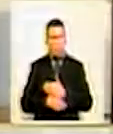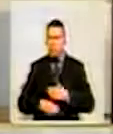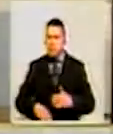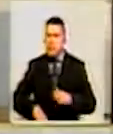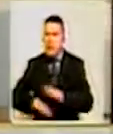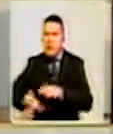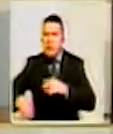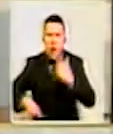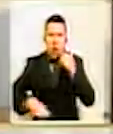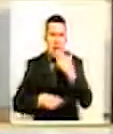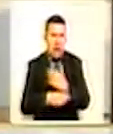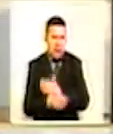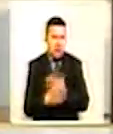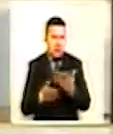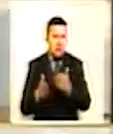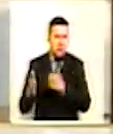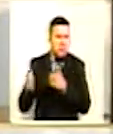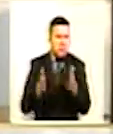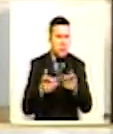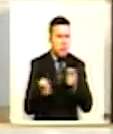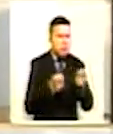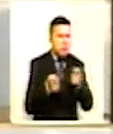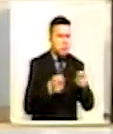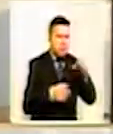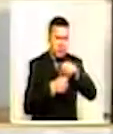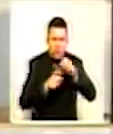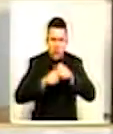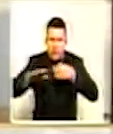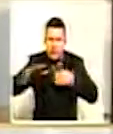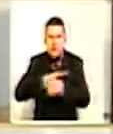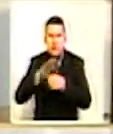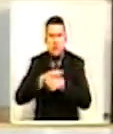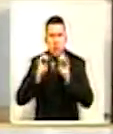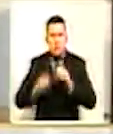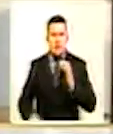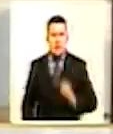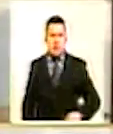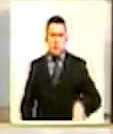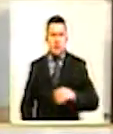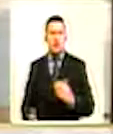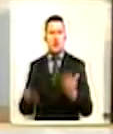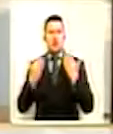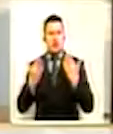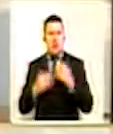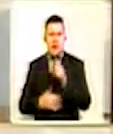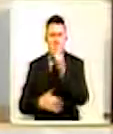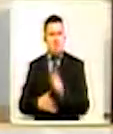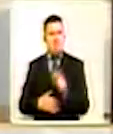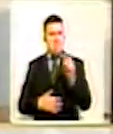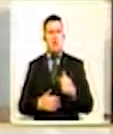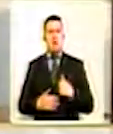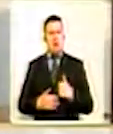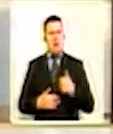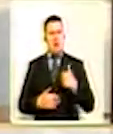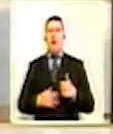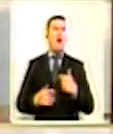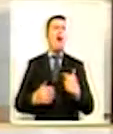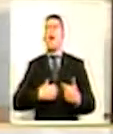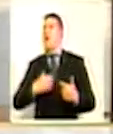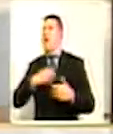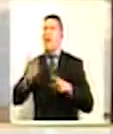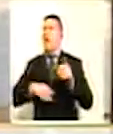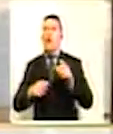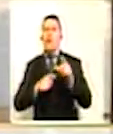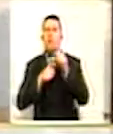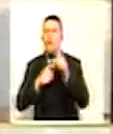de alertas tempranas, de dirección estratégica, de acceso ciudadano, que le permita a la gente hacer las denuncias y